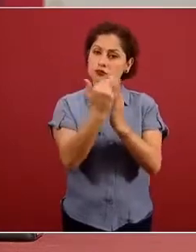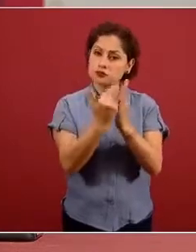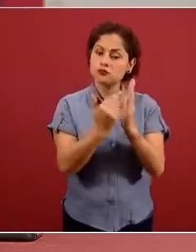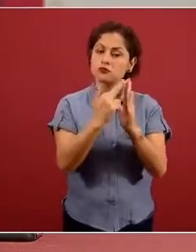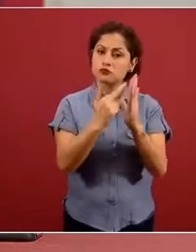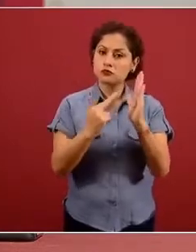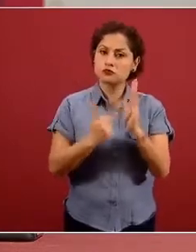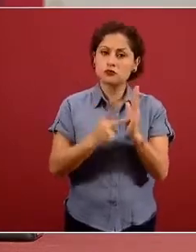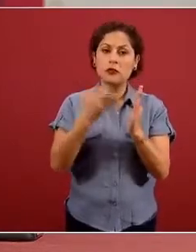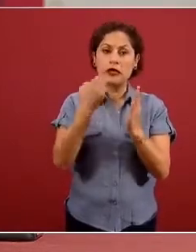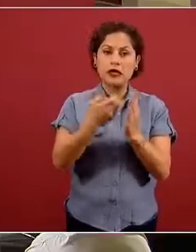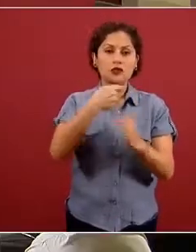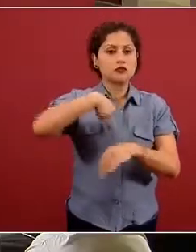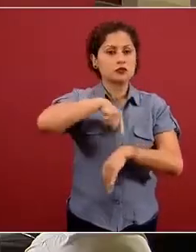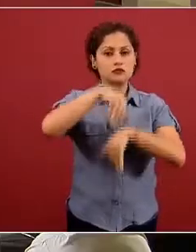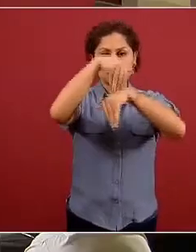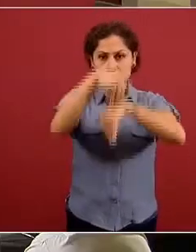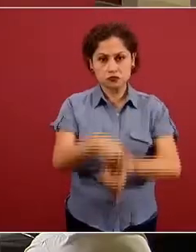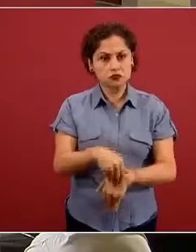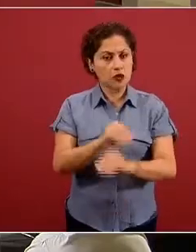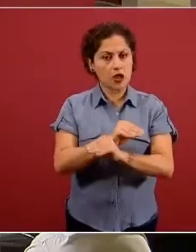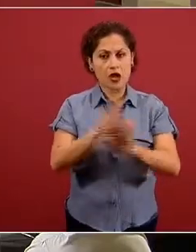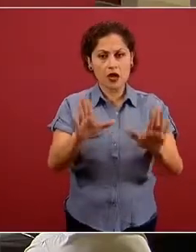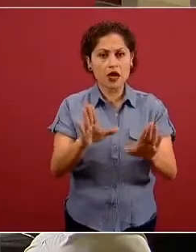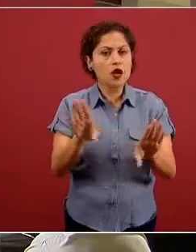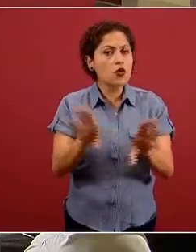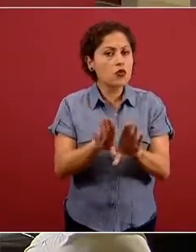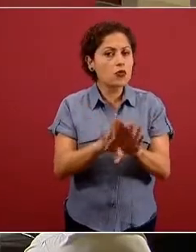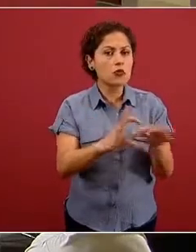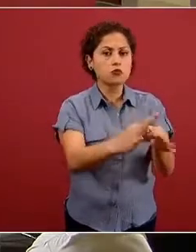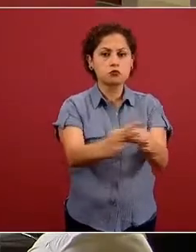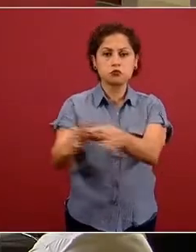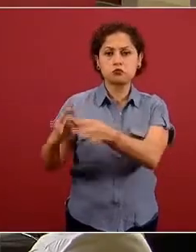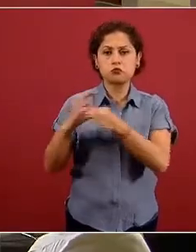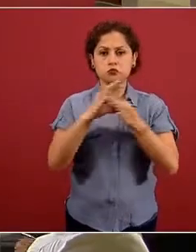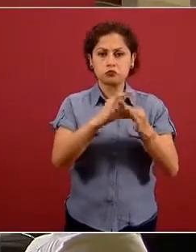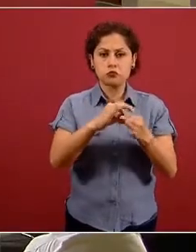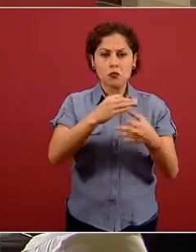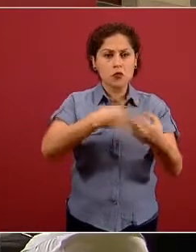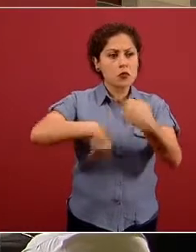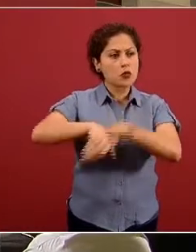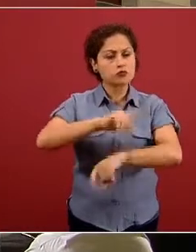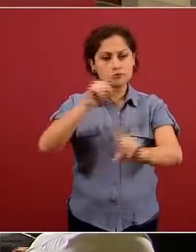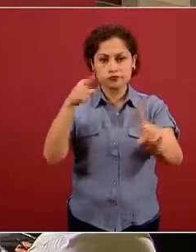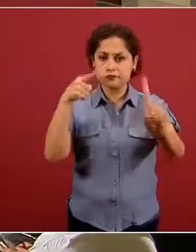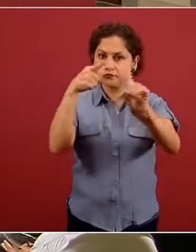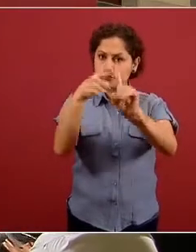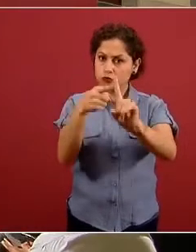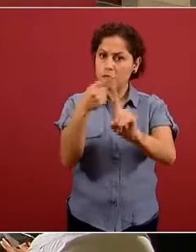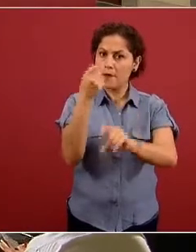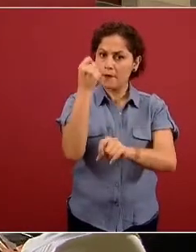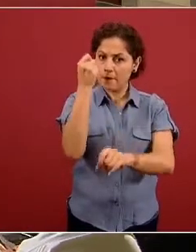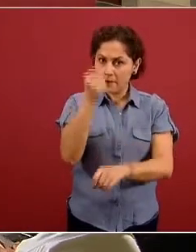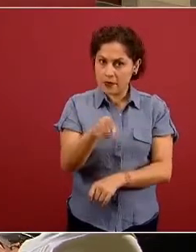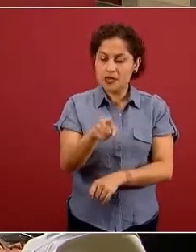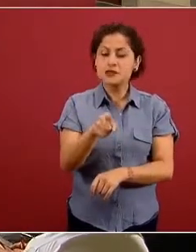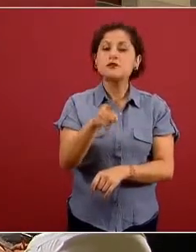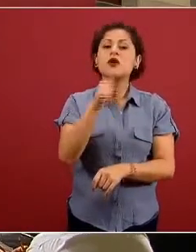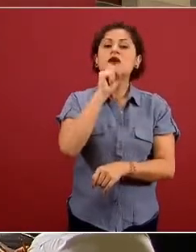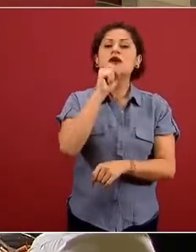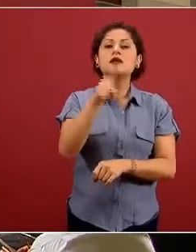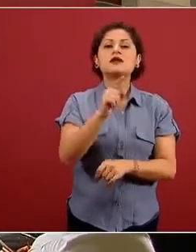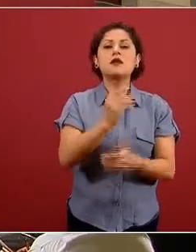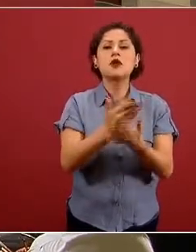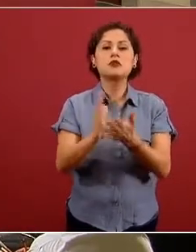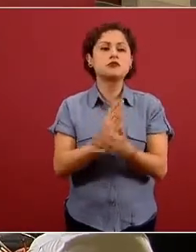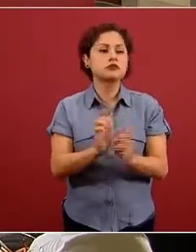de concurrencia. Esto quiere decir colaboración, unidad de propósito, repartirse el trabajo. Cada quien tiene un ámbito de